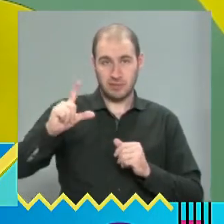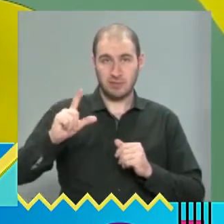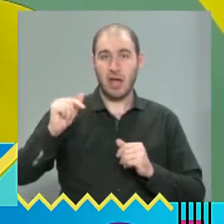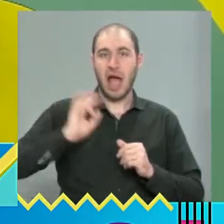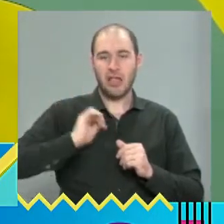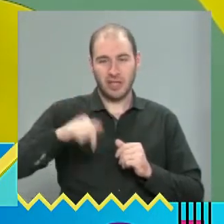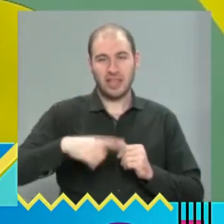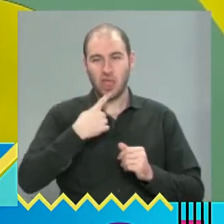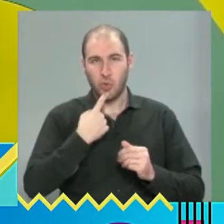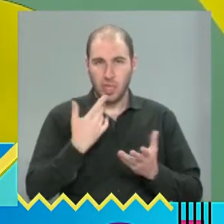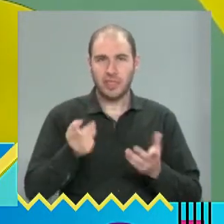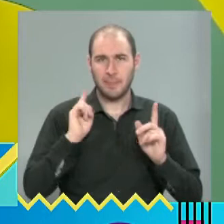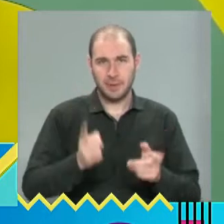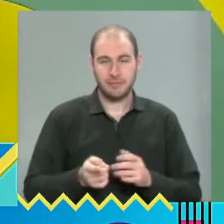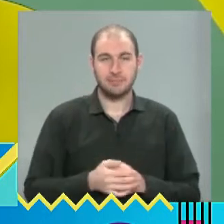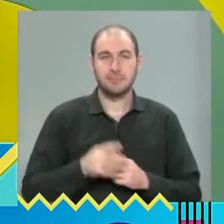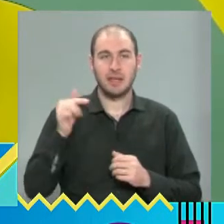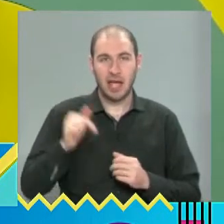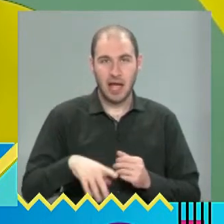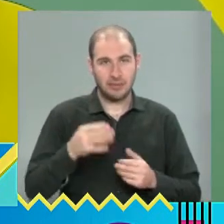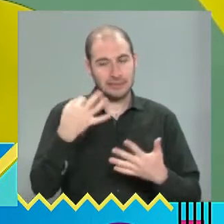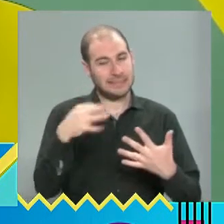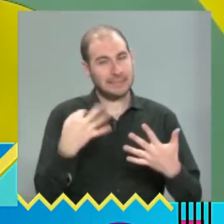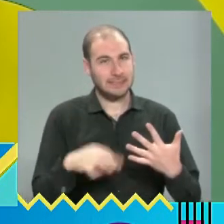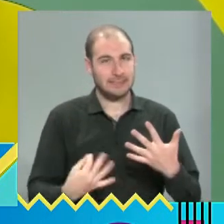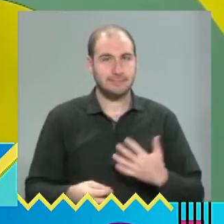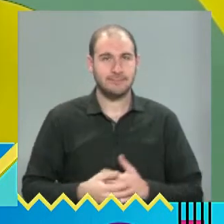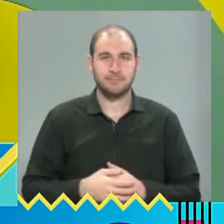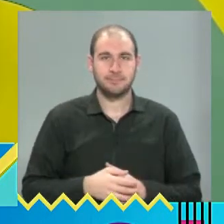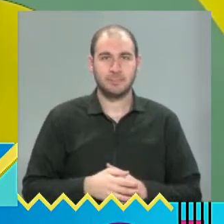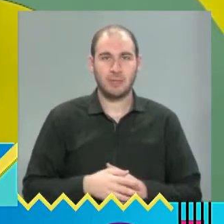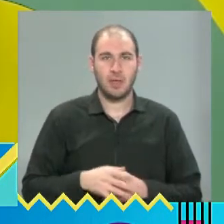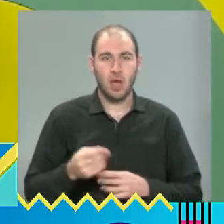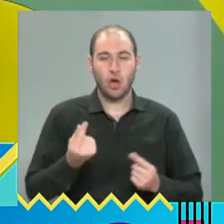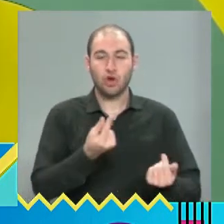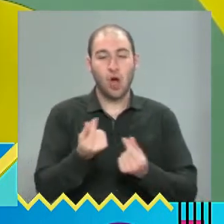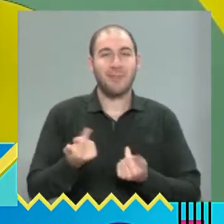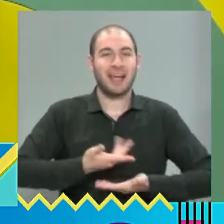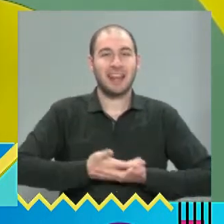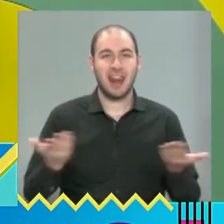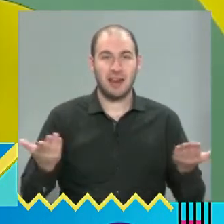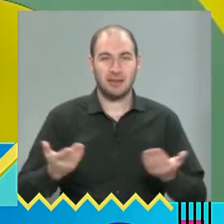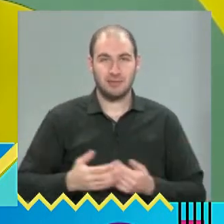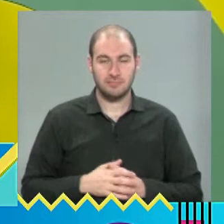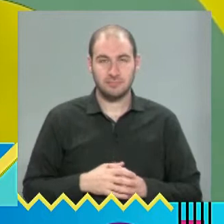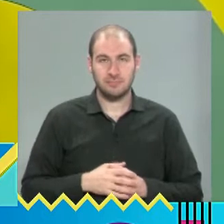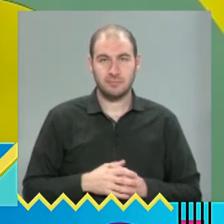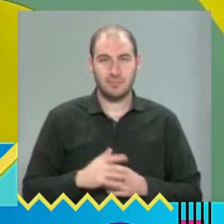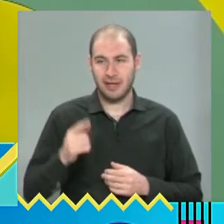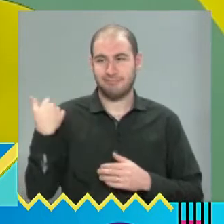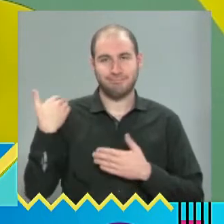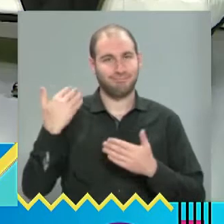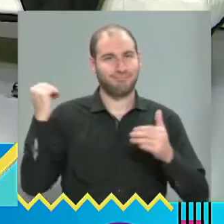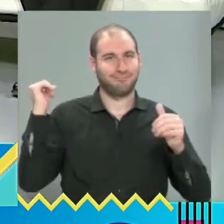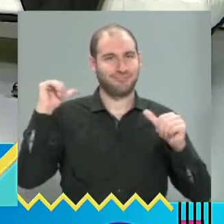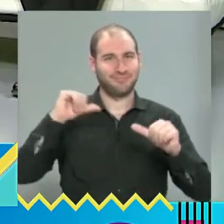año se especulaba con un crecimiento que ahora se está revisando, el consumo masivo venía mal,